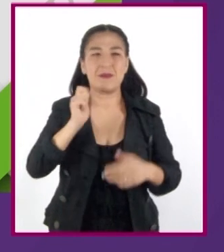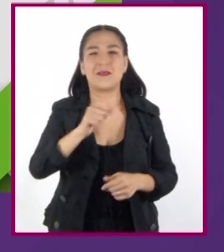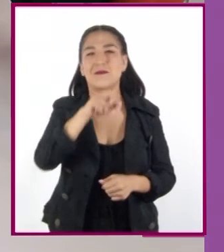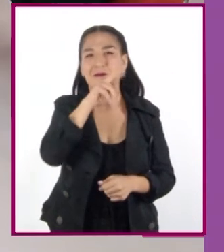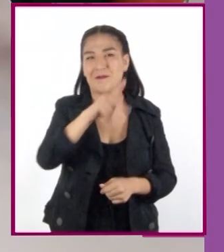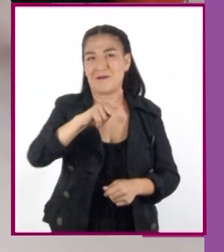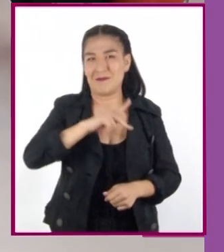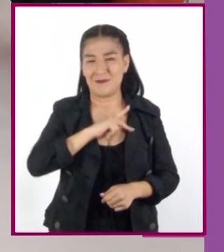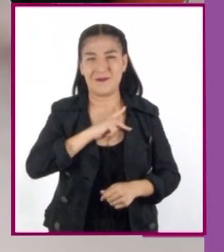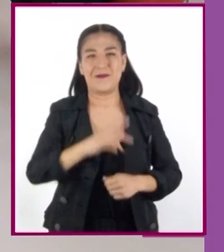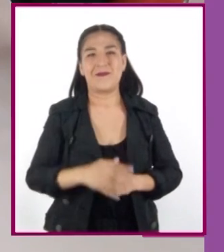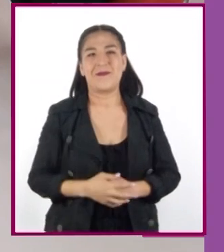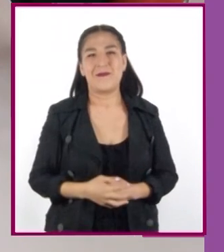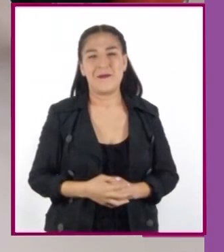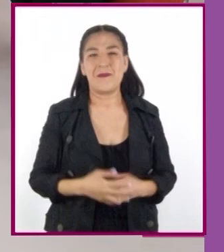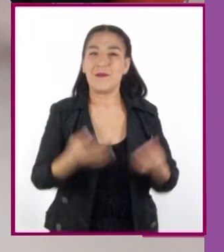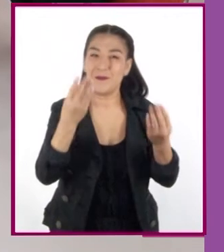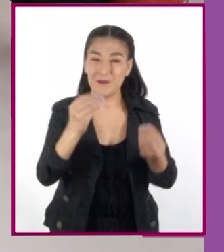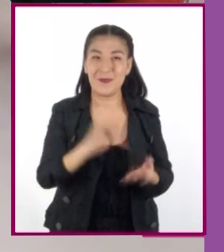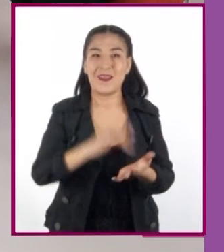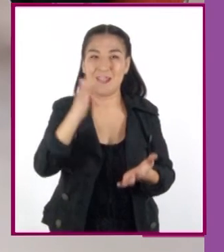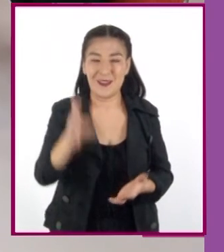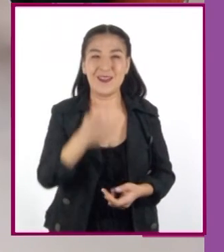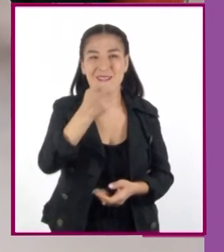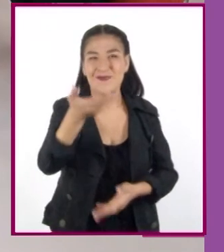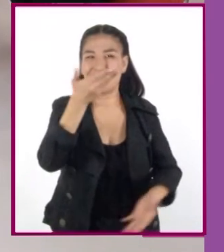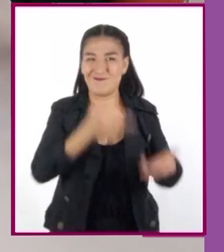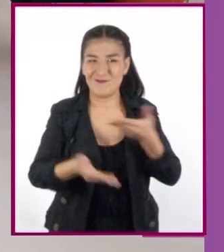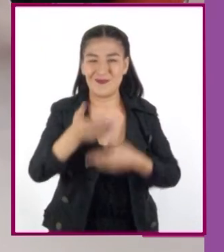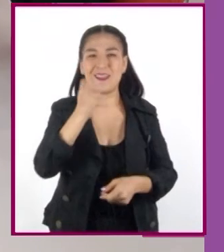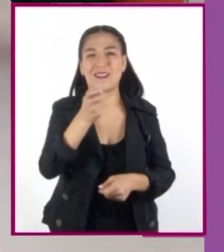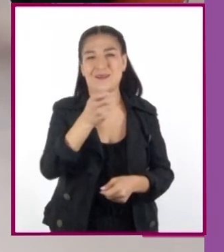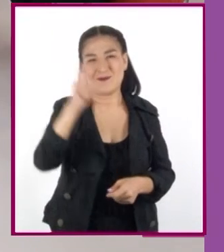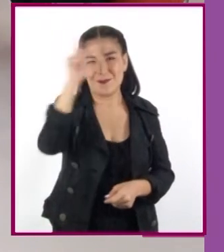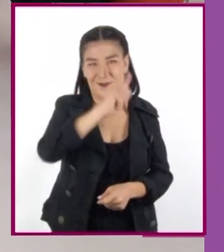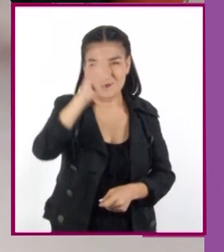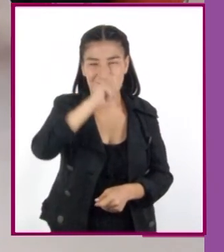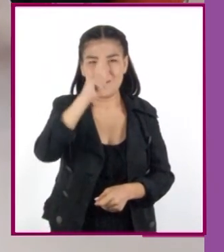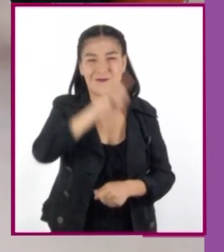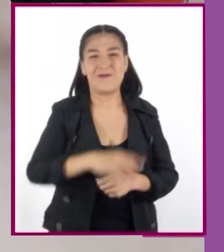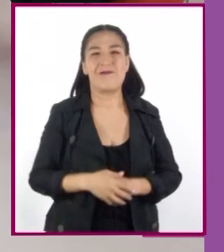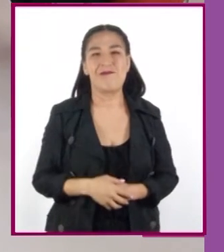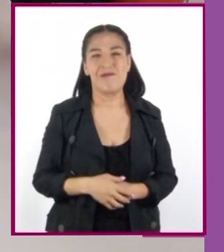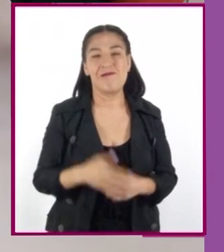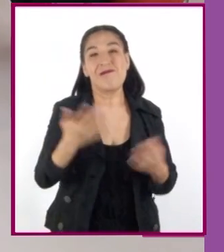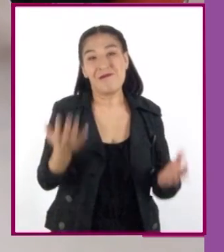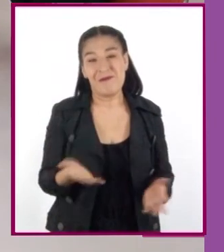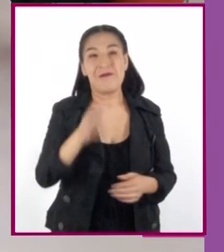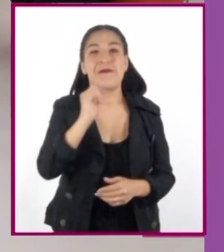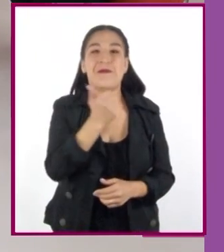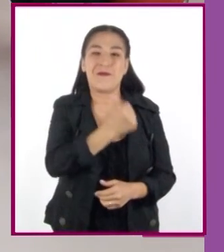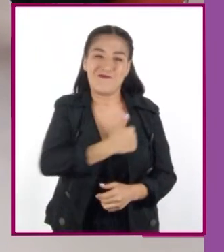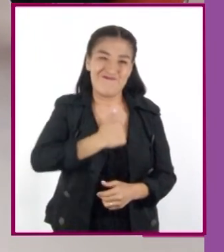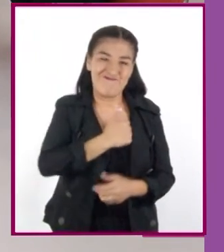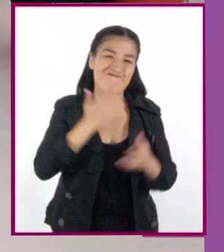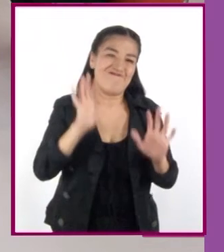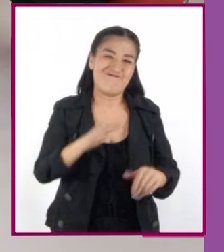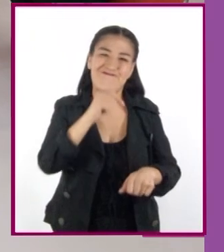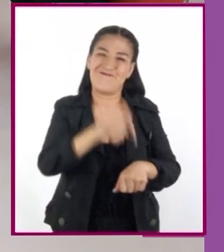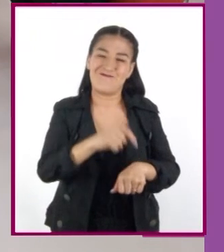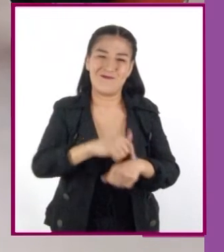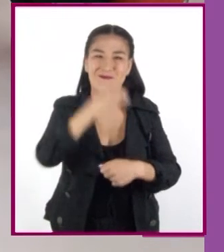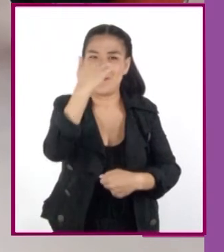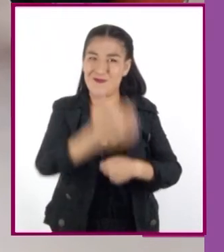ellos. Muchas gracias por compartirnos estas sugerencias. Lamentablemente, el tiempo se nos